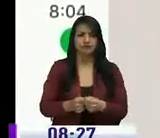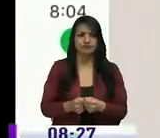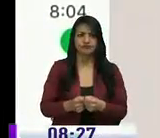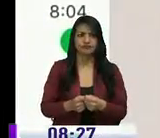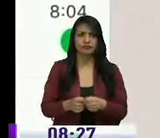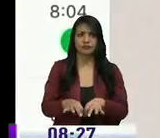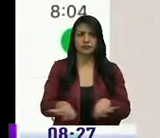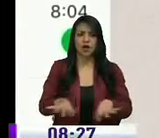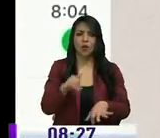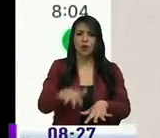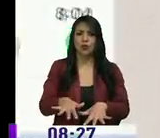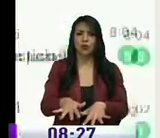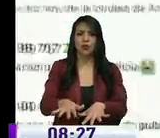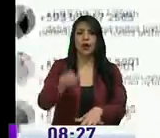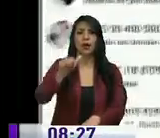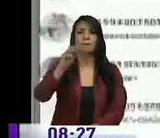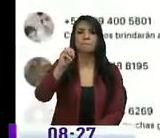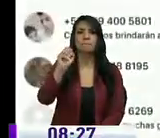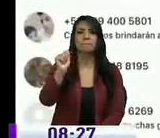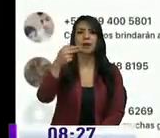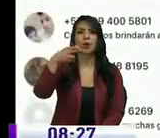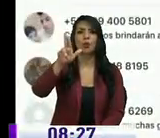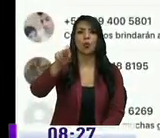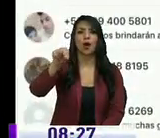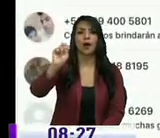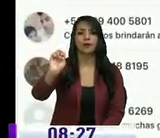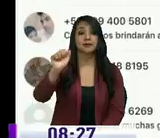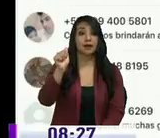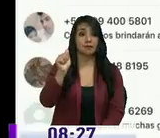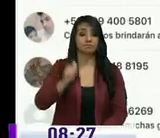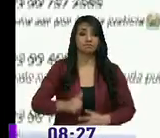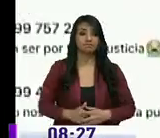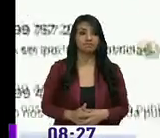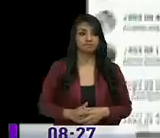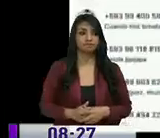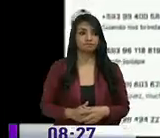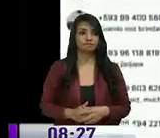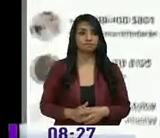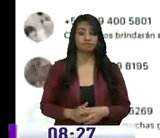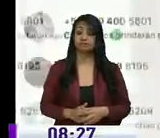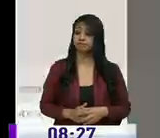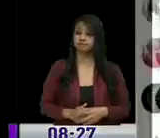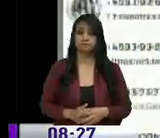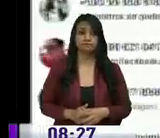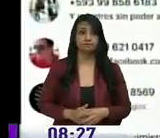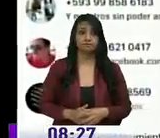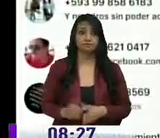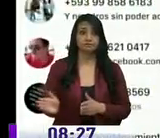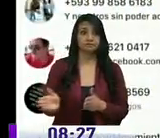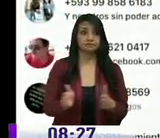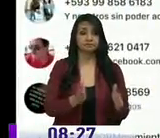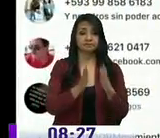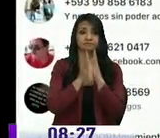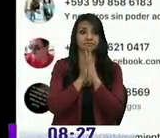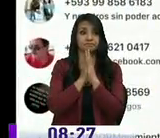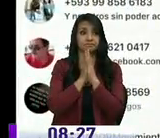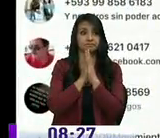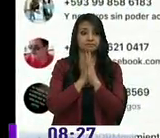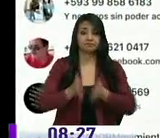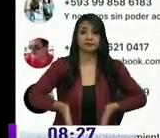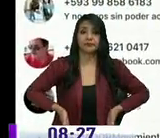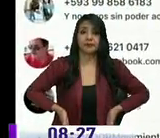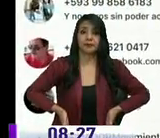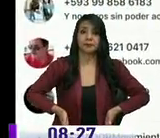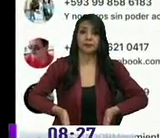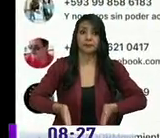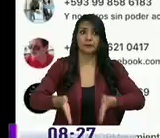en Maguaña, está en mal estado. Está pero malita. A ver, acá qué nos dicen, vean esta vía.